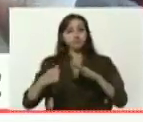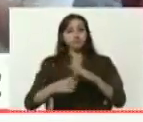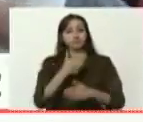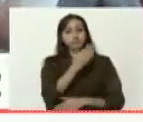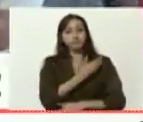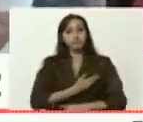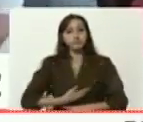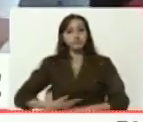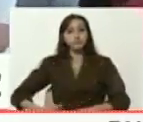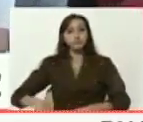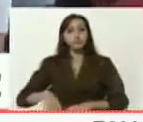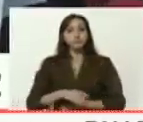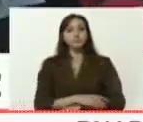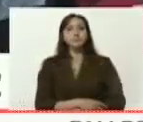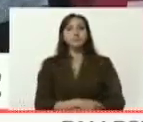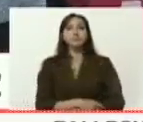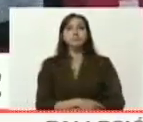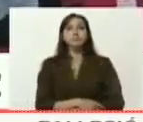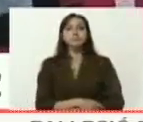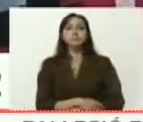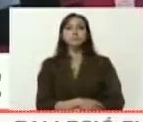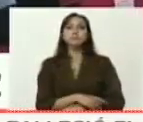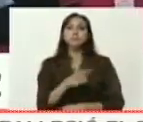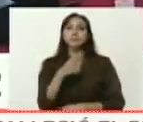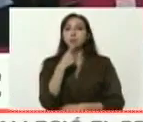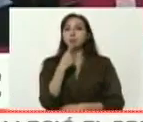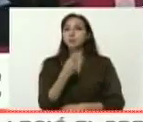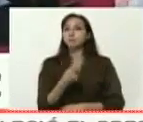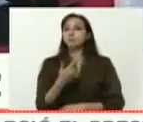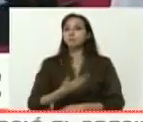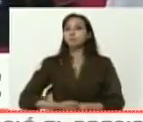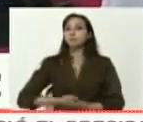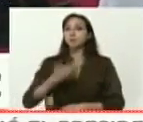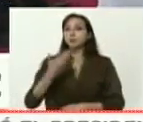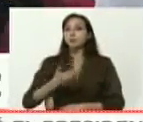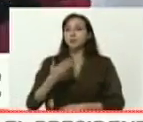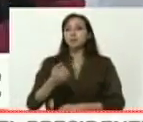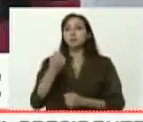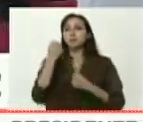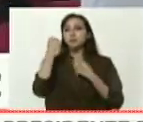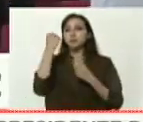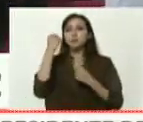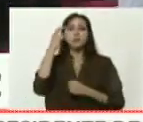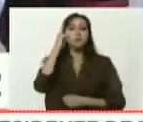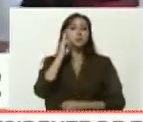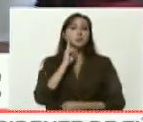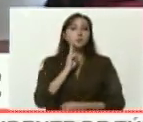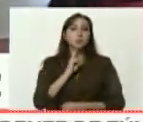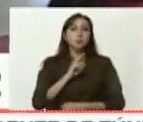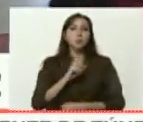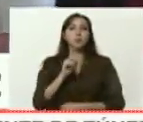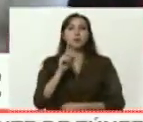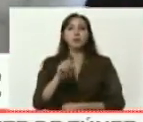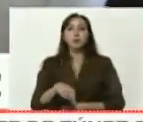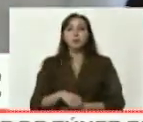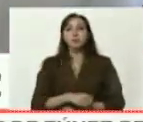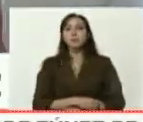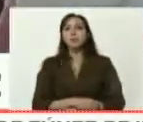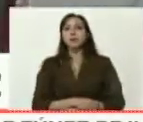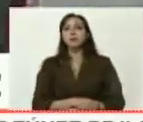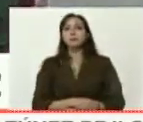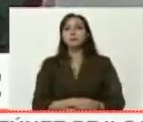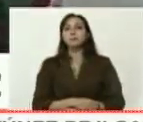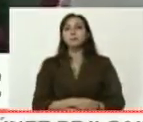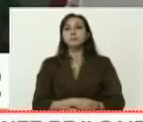Delcy Rodríguez, quien destacaba el heroísmo de las glorias libertarias de Simón Bolívar. Destacaba que Venezuela es un gran cuartel